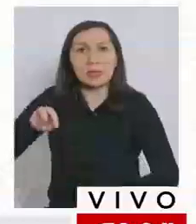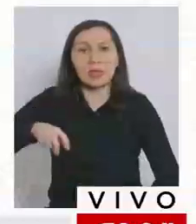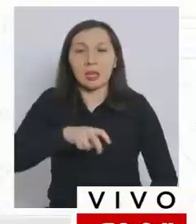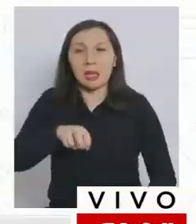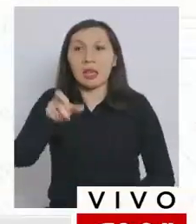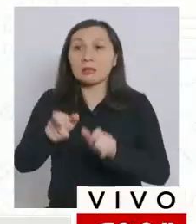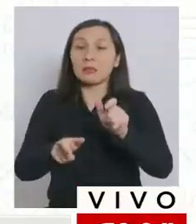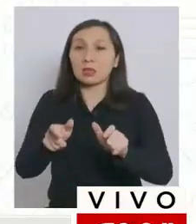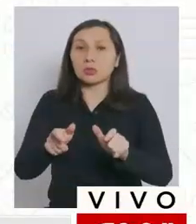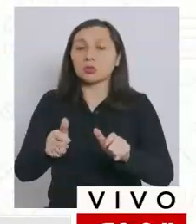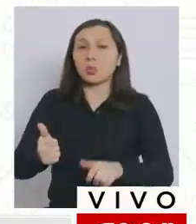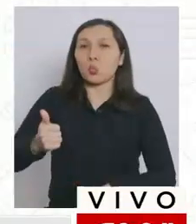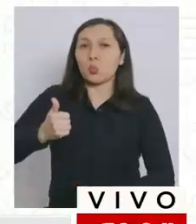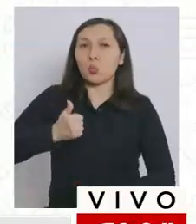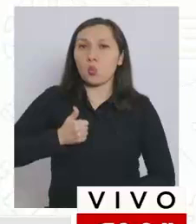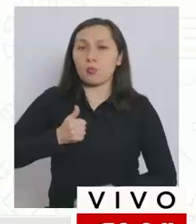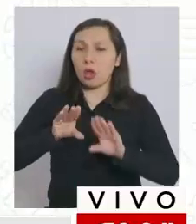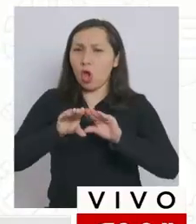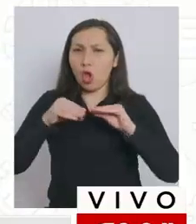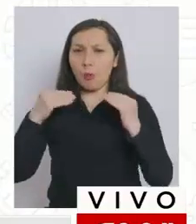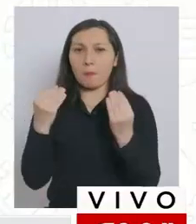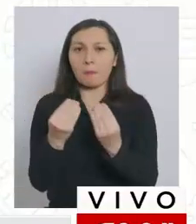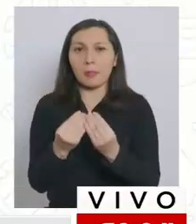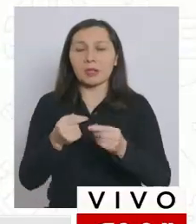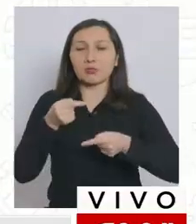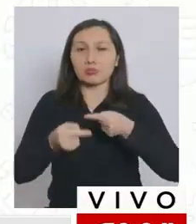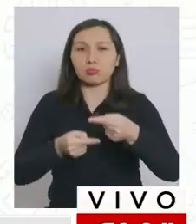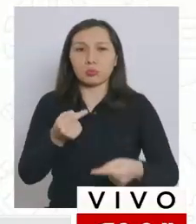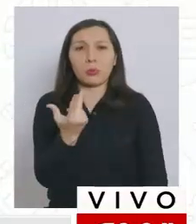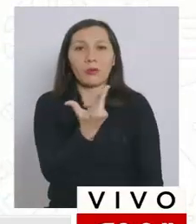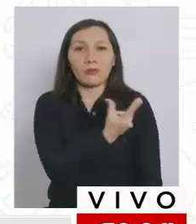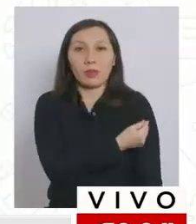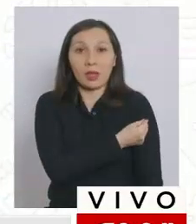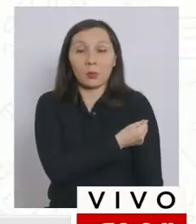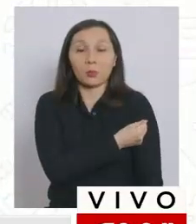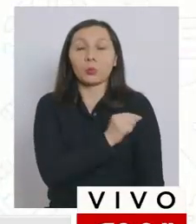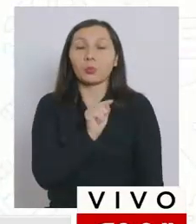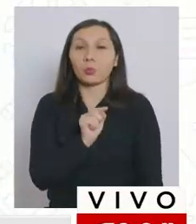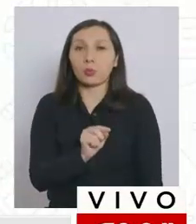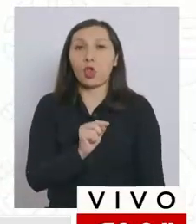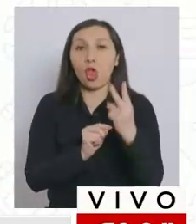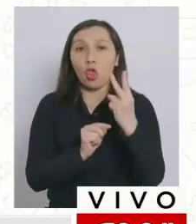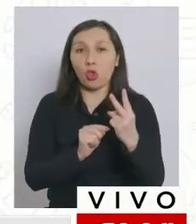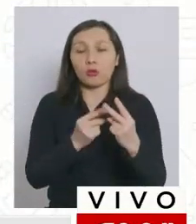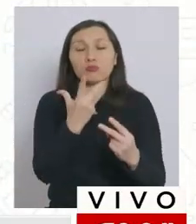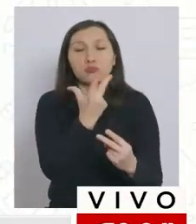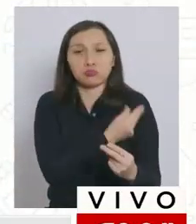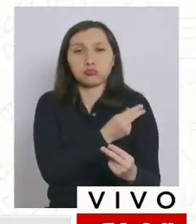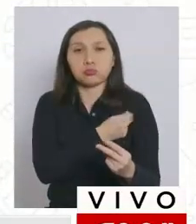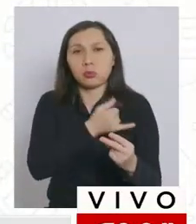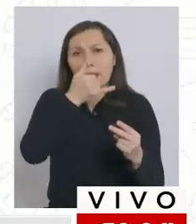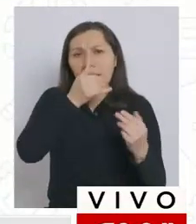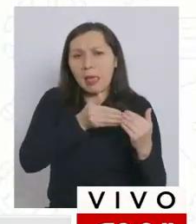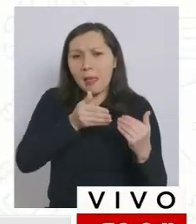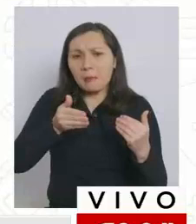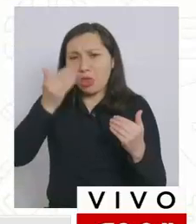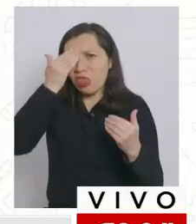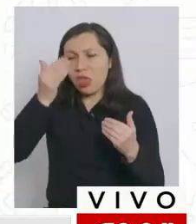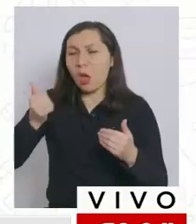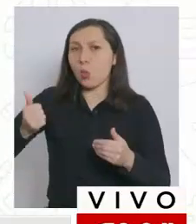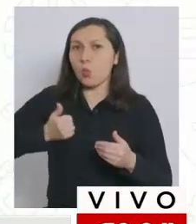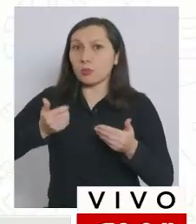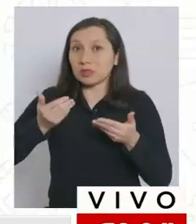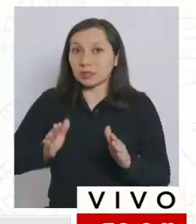las personas que hayan completado íntegramente su proceso de vacunación con las dosis y los tiempos requeridos